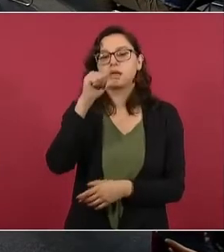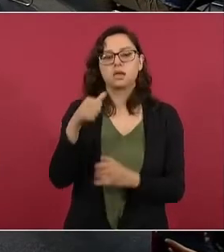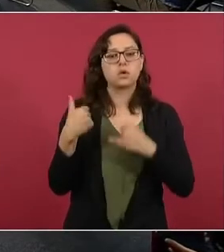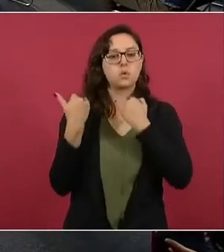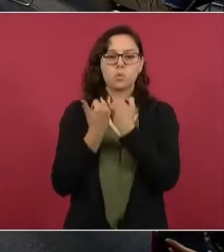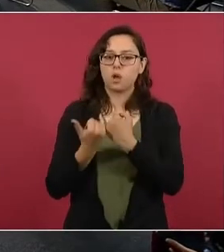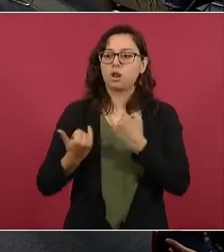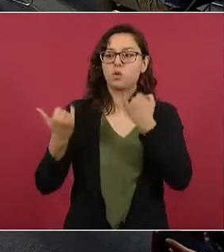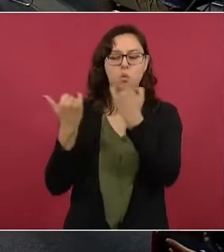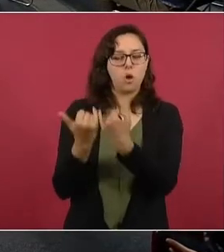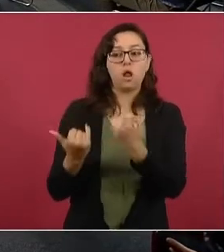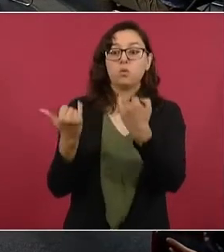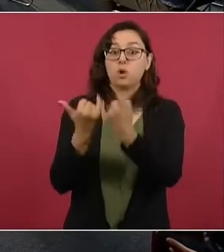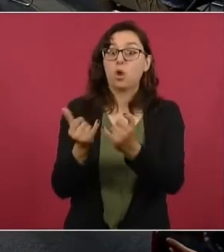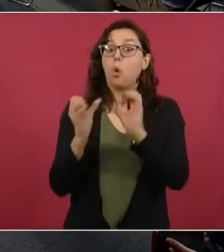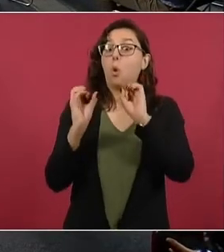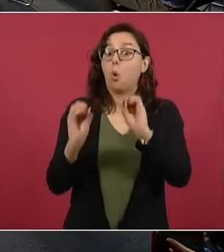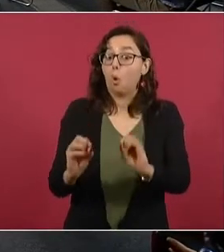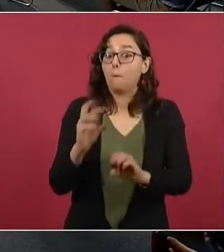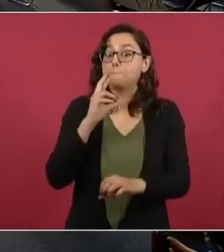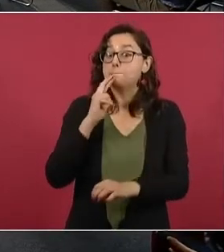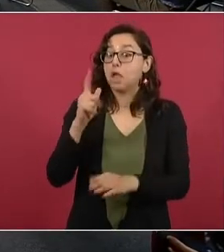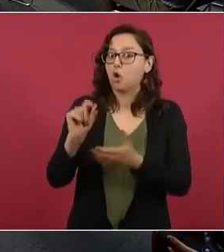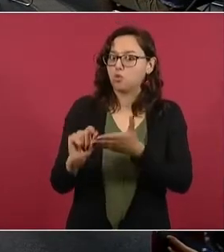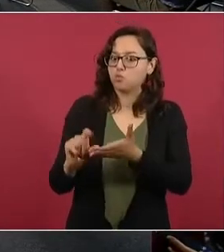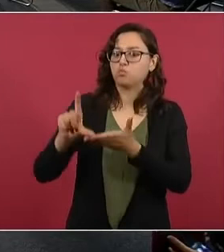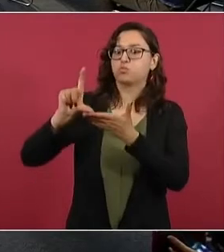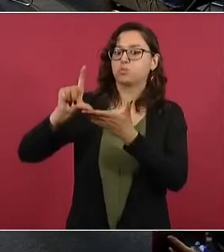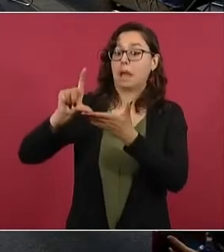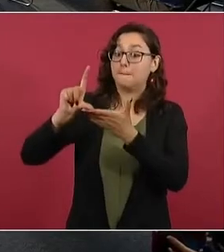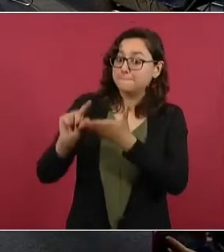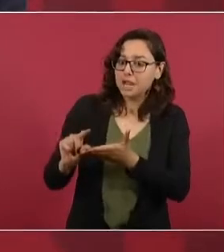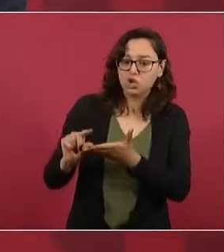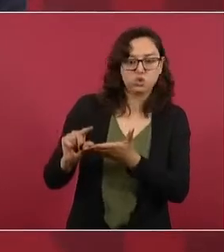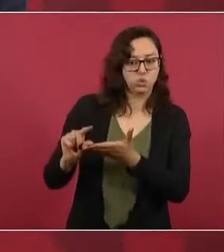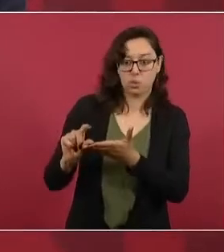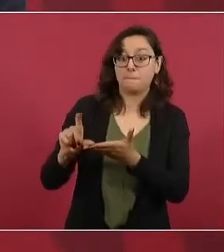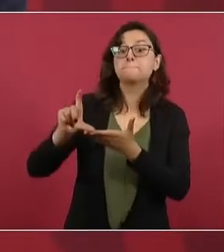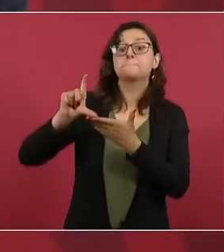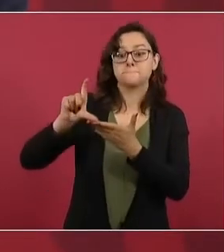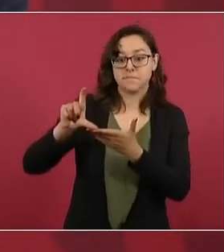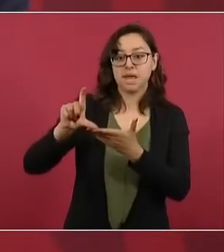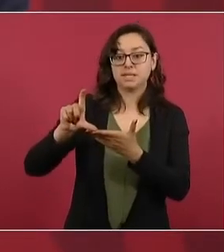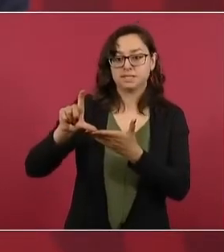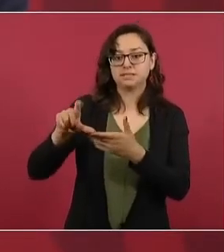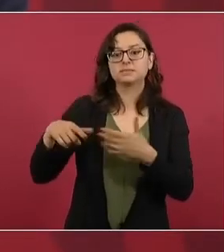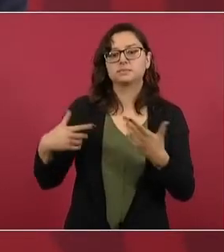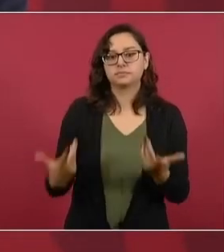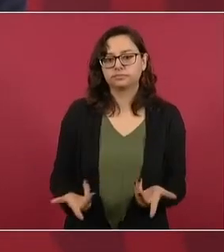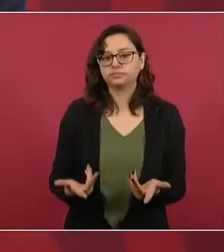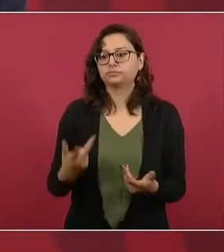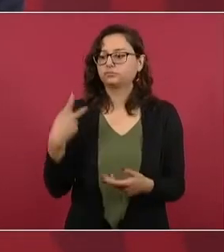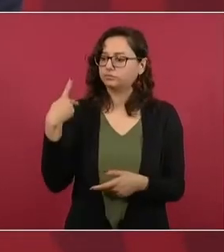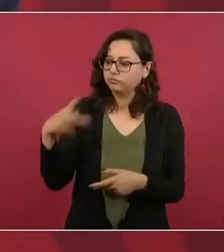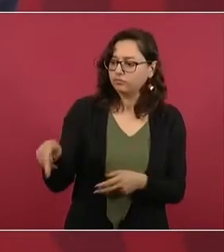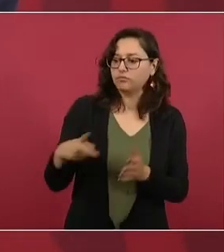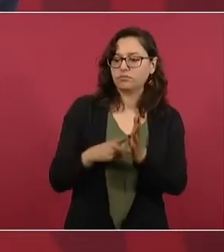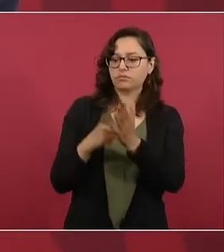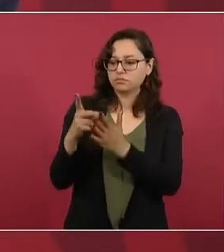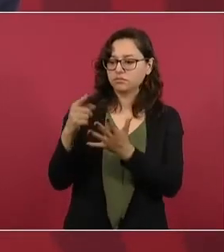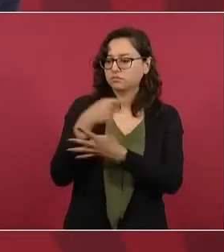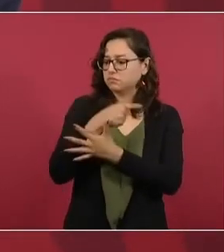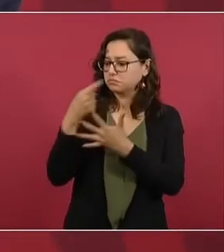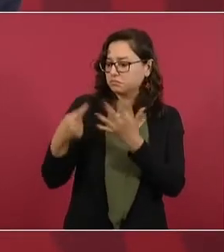Si se puede, se les va a mejorar, pero no se les va a reducir su sueldo, no se les van a quitar